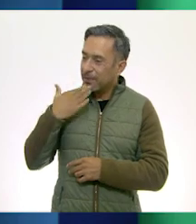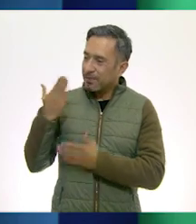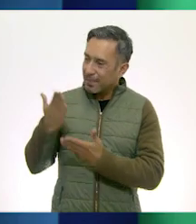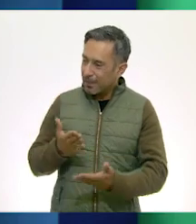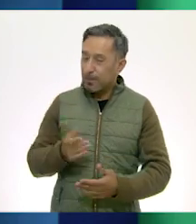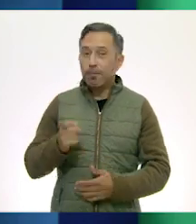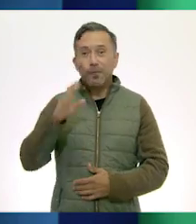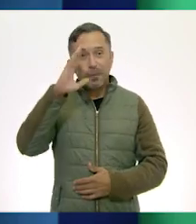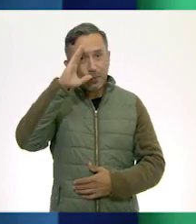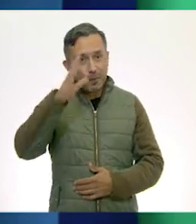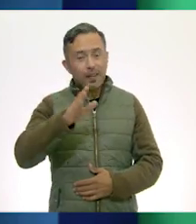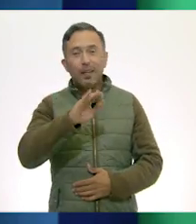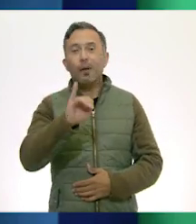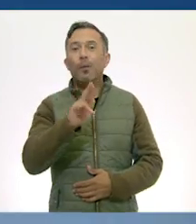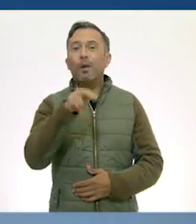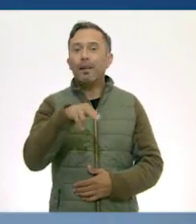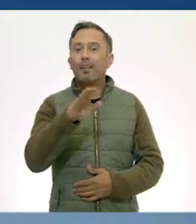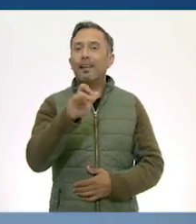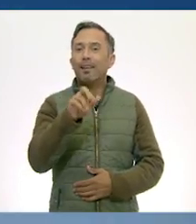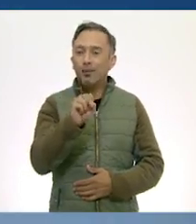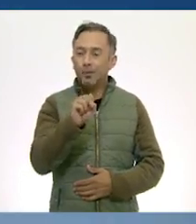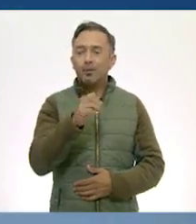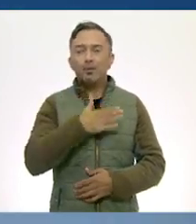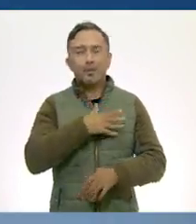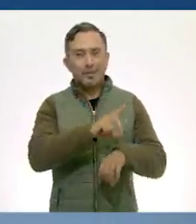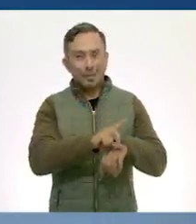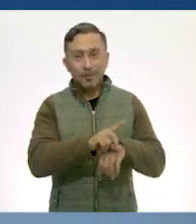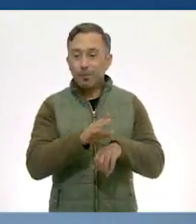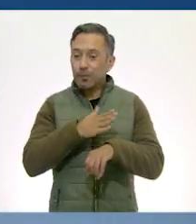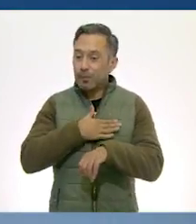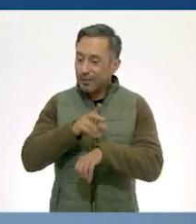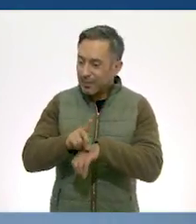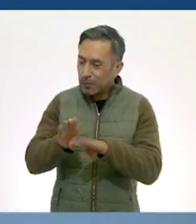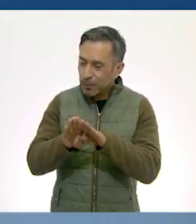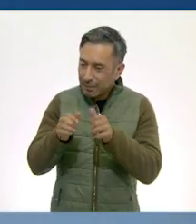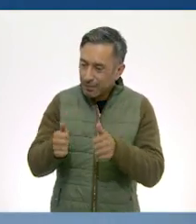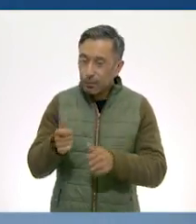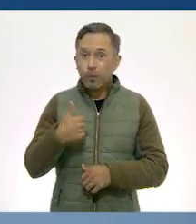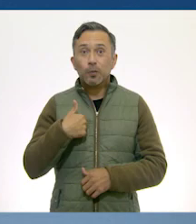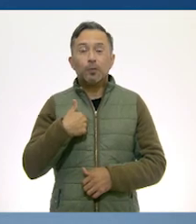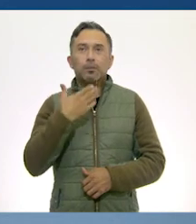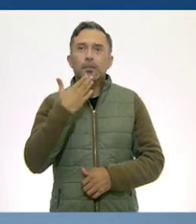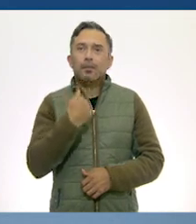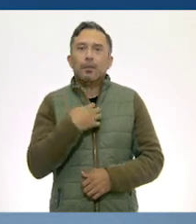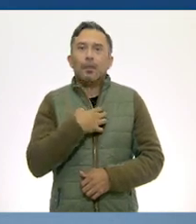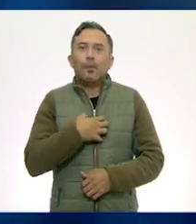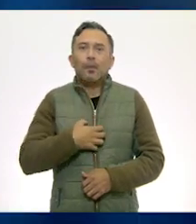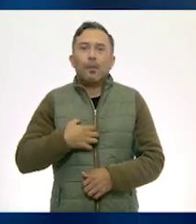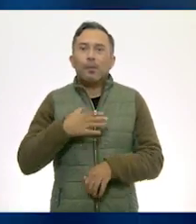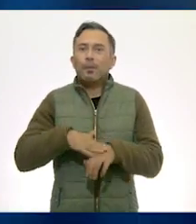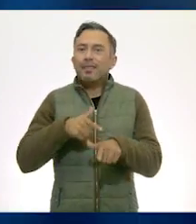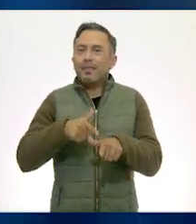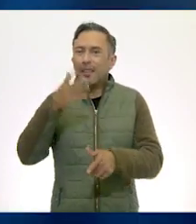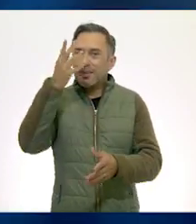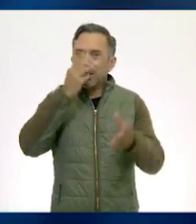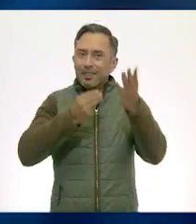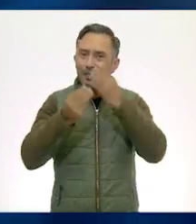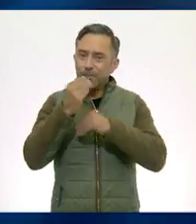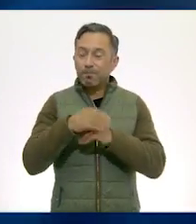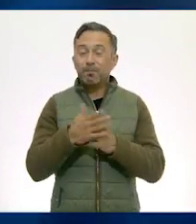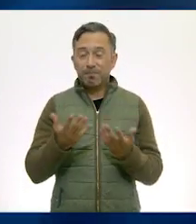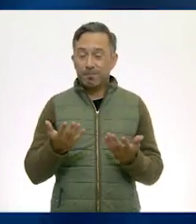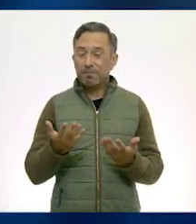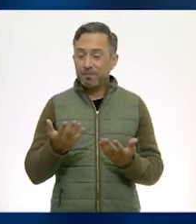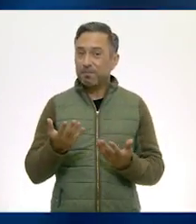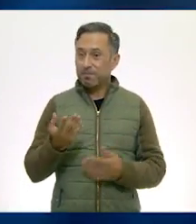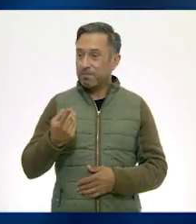gracias. Buen día, Ton. ¿Cómo están? Hola, yo muy feliz de seguir aprendiendo. Pues contentos porque hoy vamos a tener